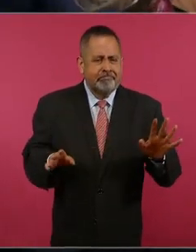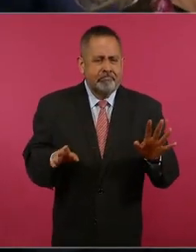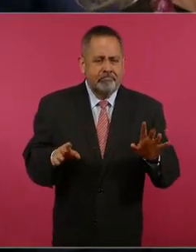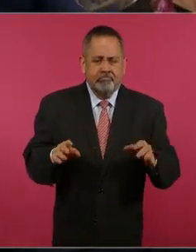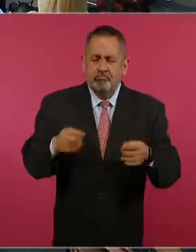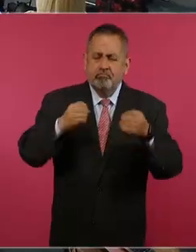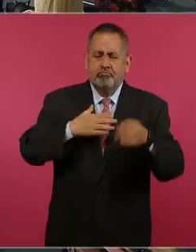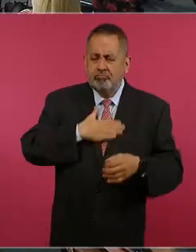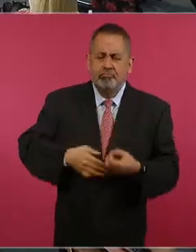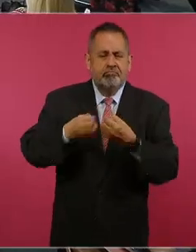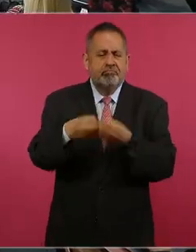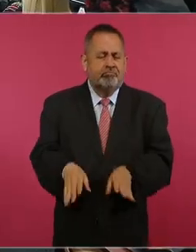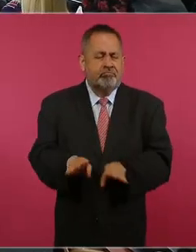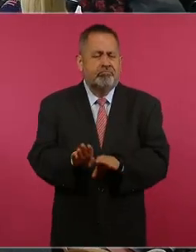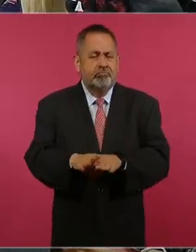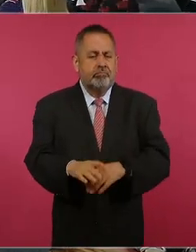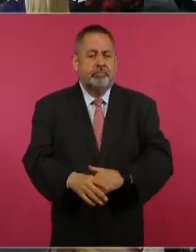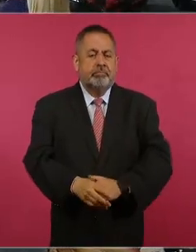de justicia.